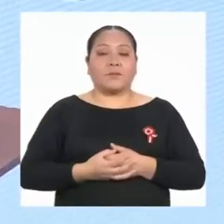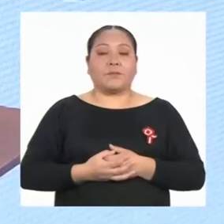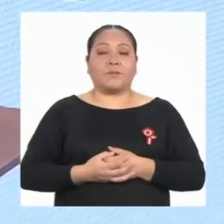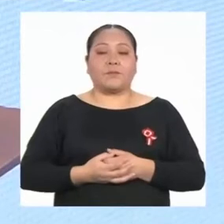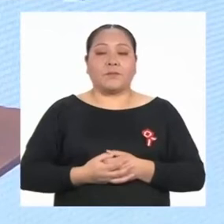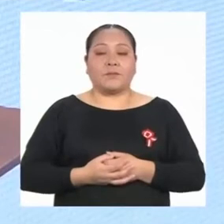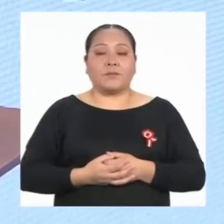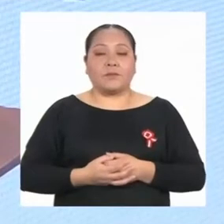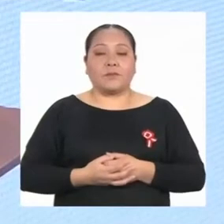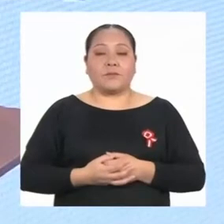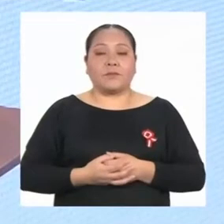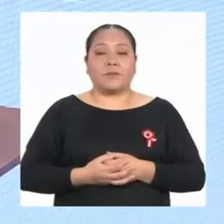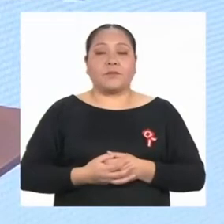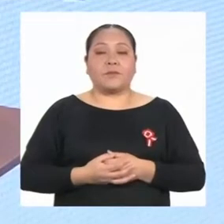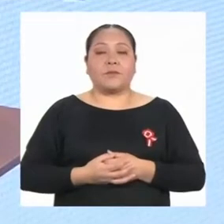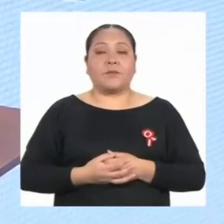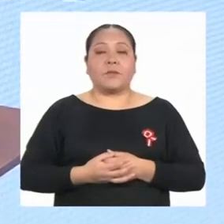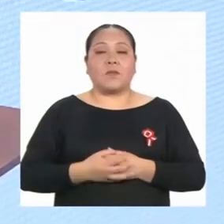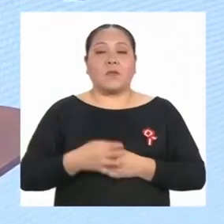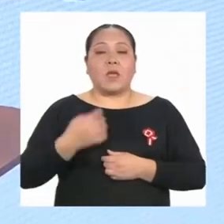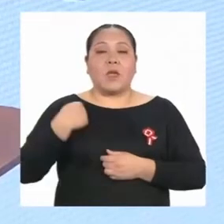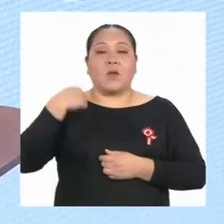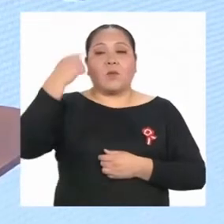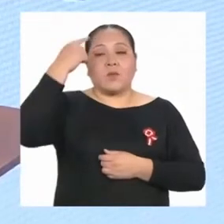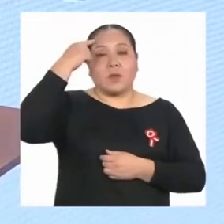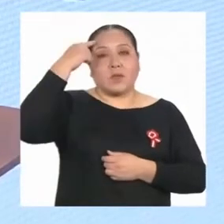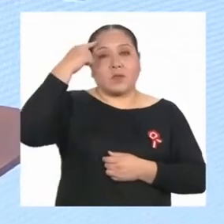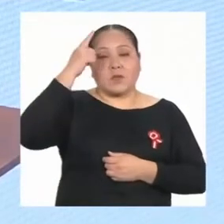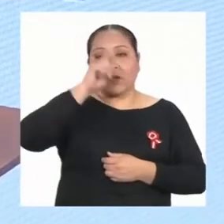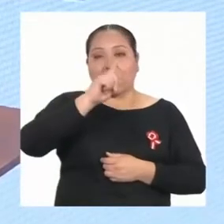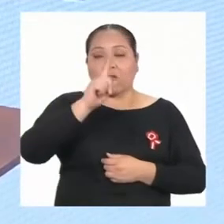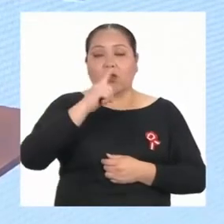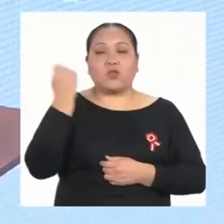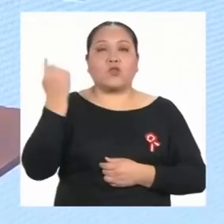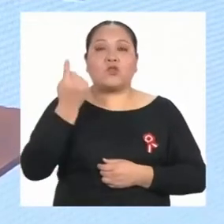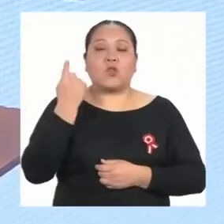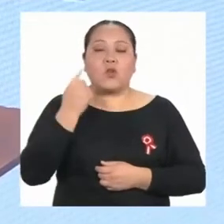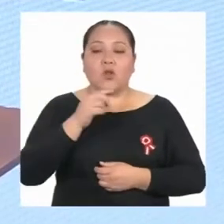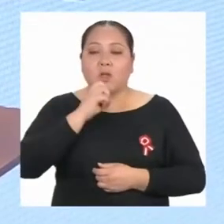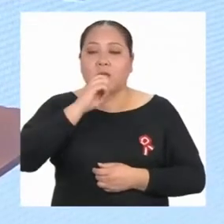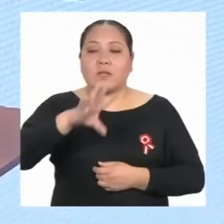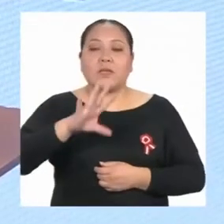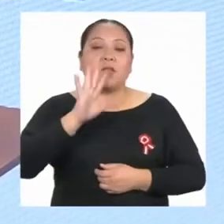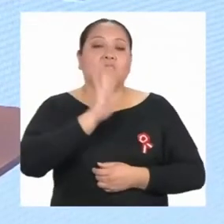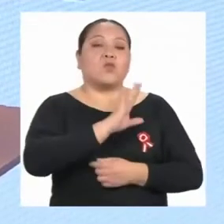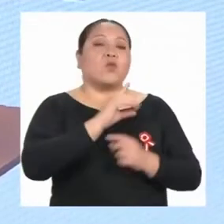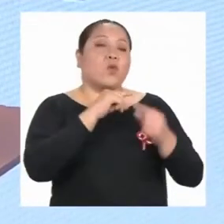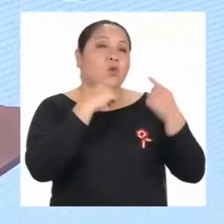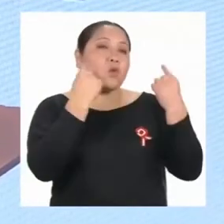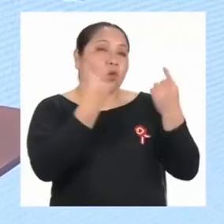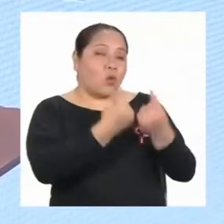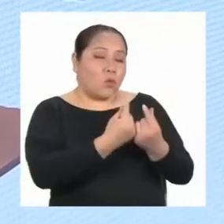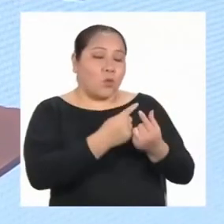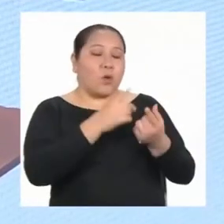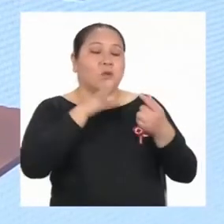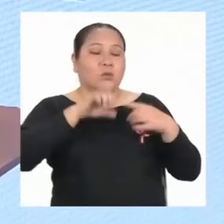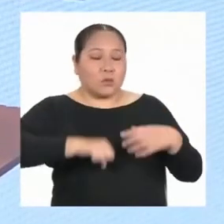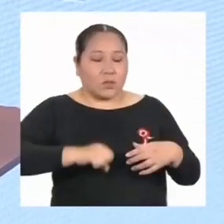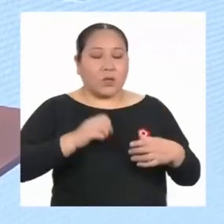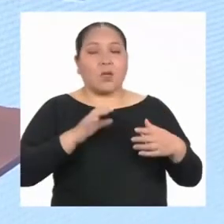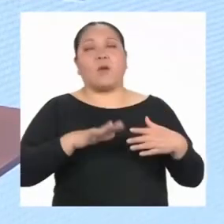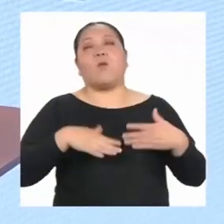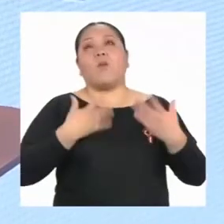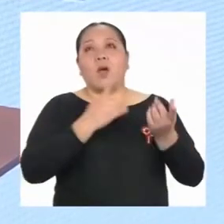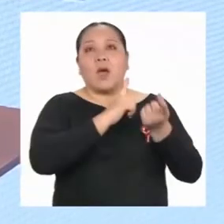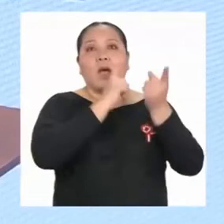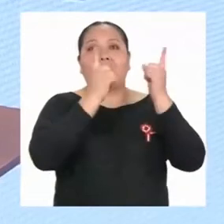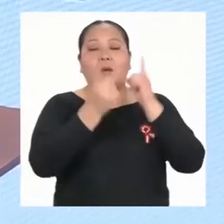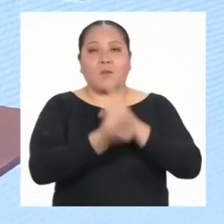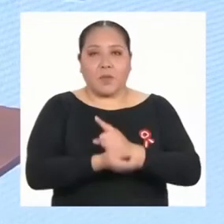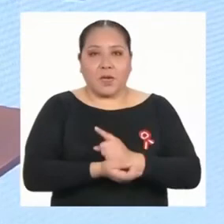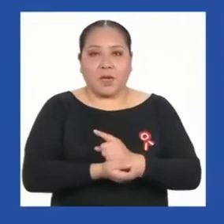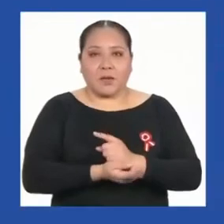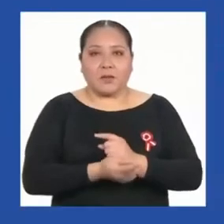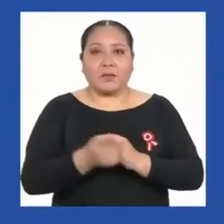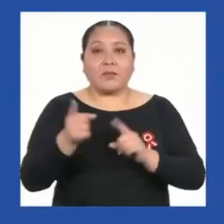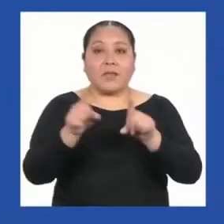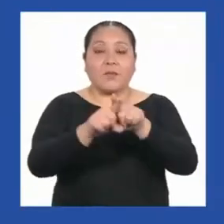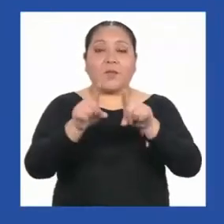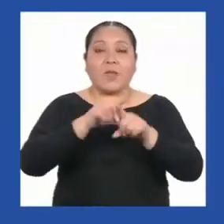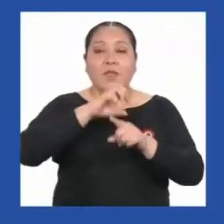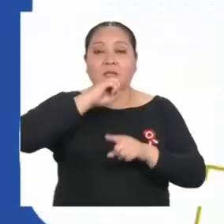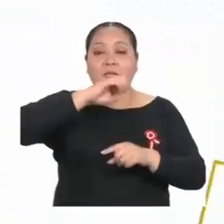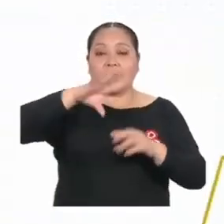Creo que además de hablar de que su generación tiene el poder para generar esos cambios, también menciona la importancia de la